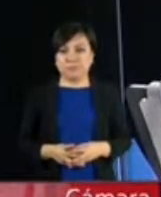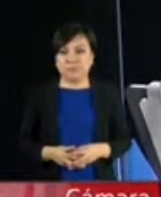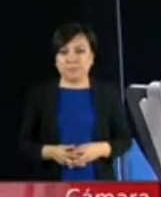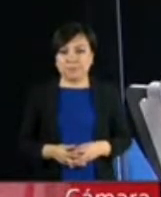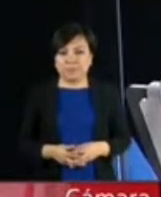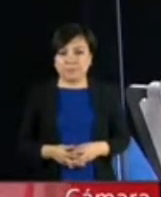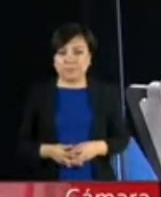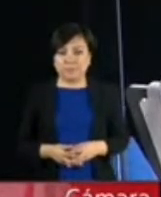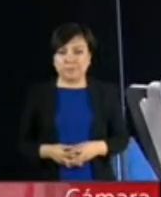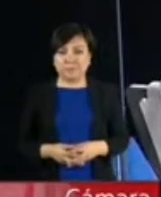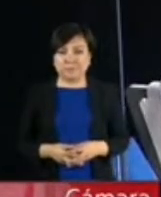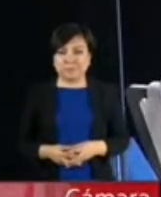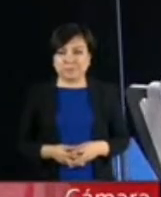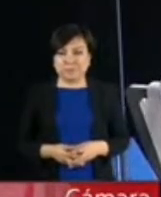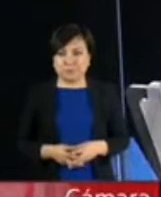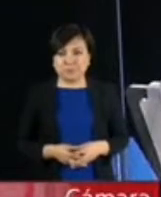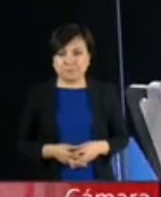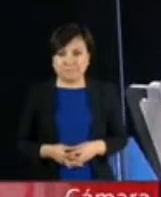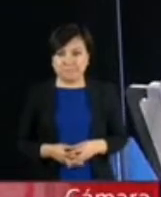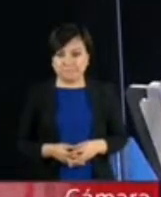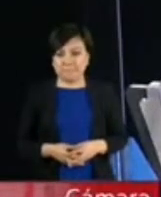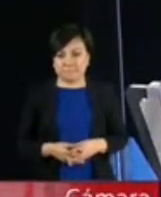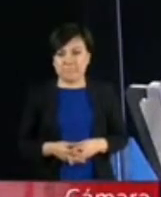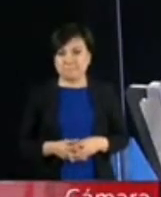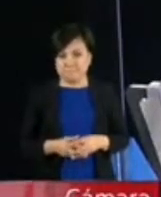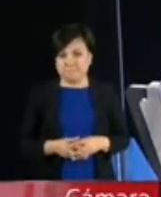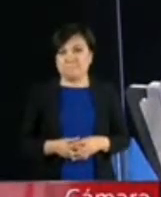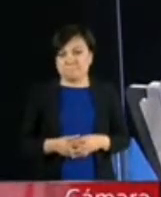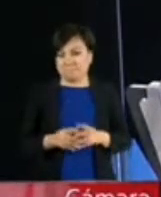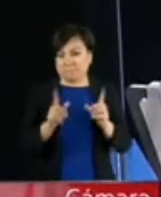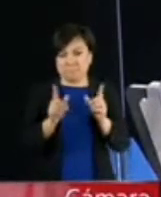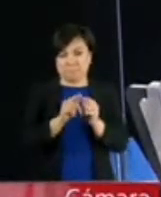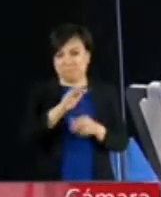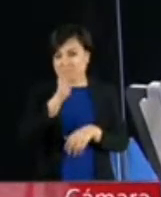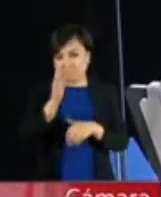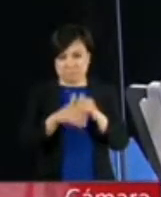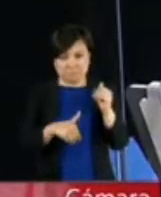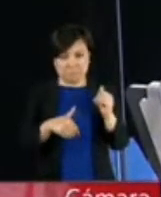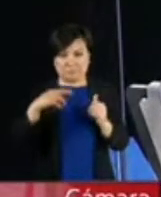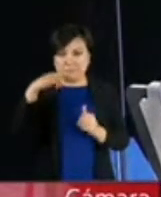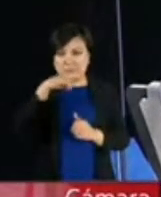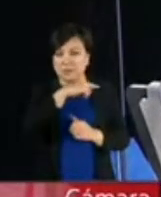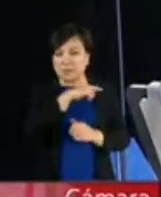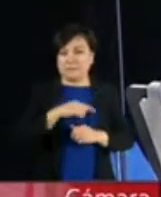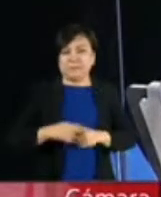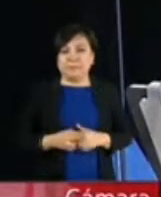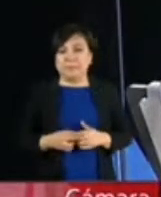Sí, presidenta. He bloqueado el video. Concluyo con un último mensaje.